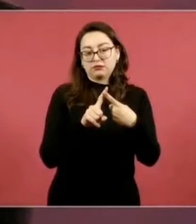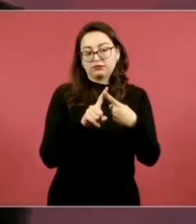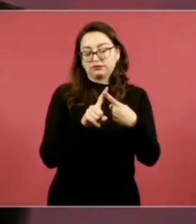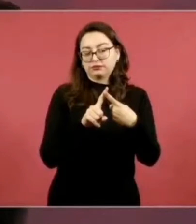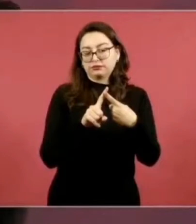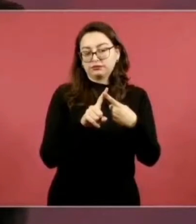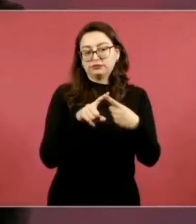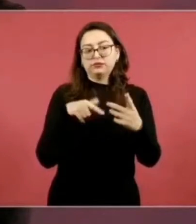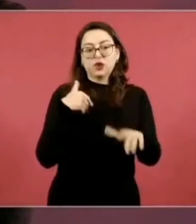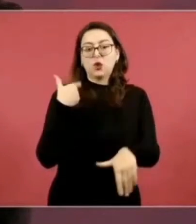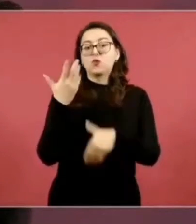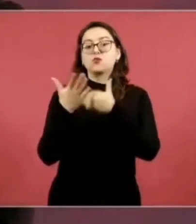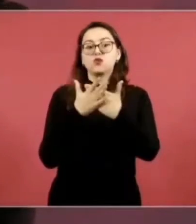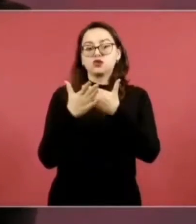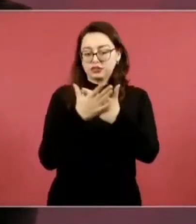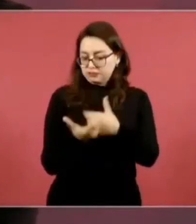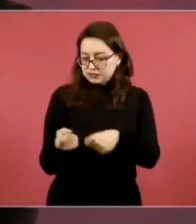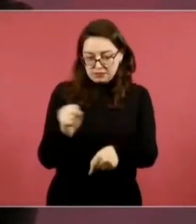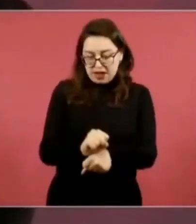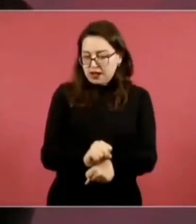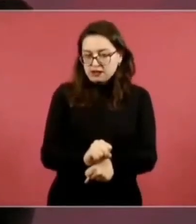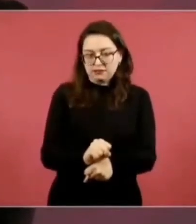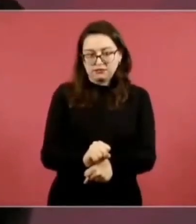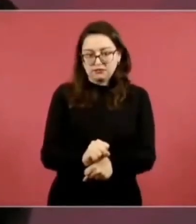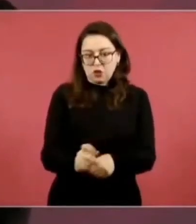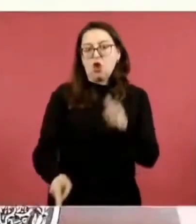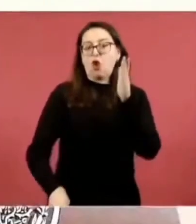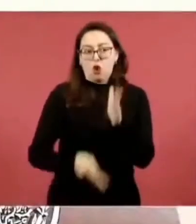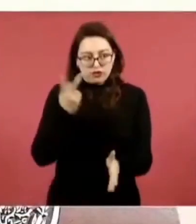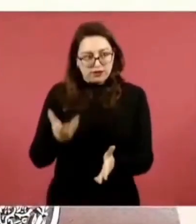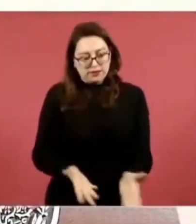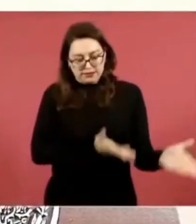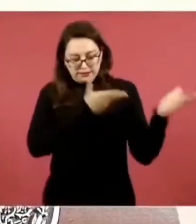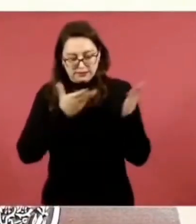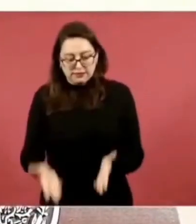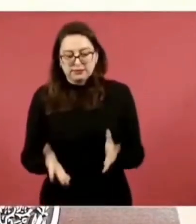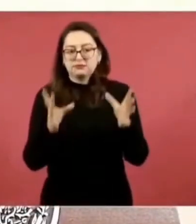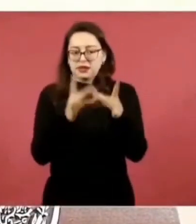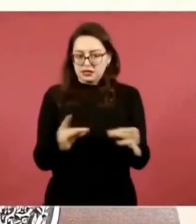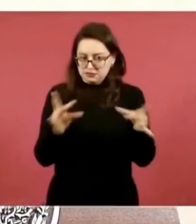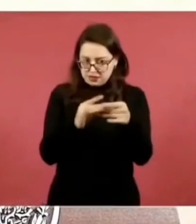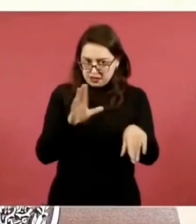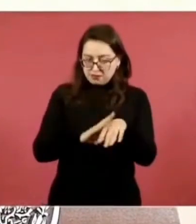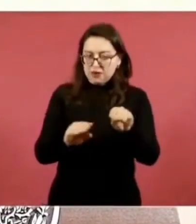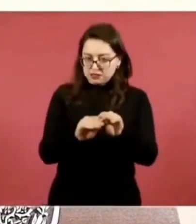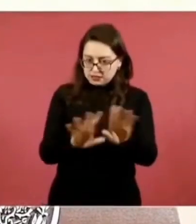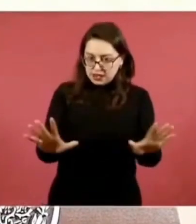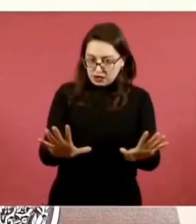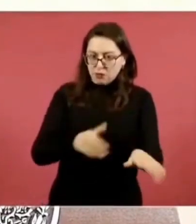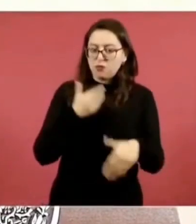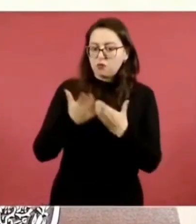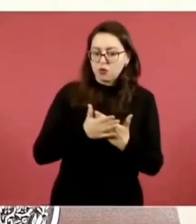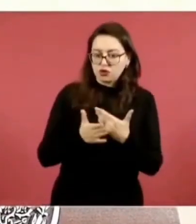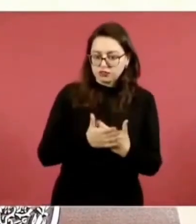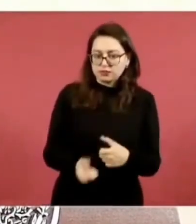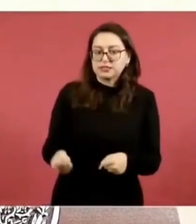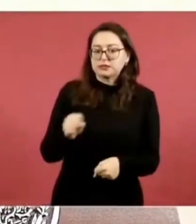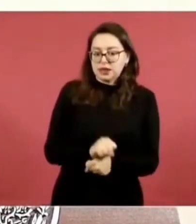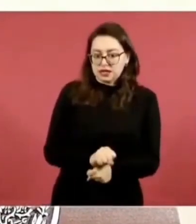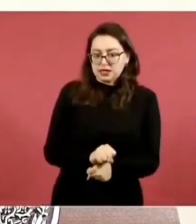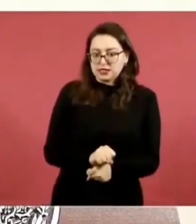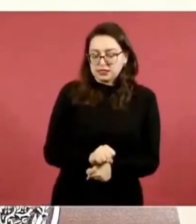que la semana próxima vengan de nuevo, ¿sí? Los